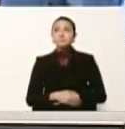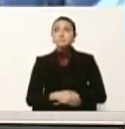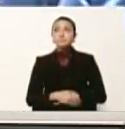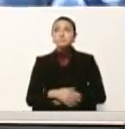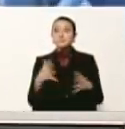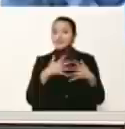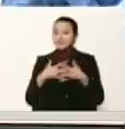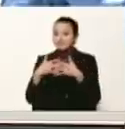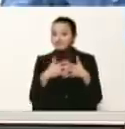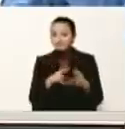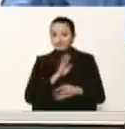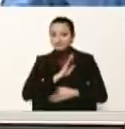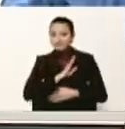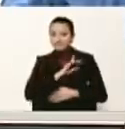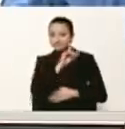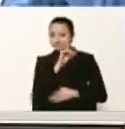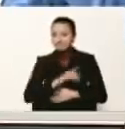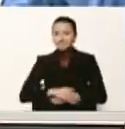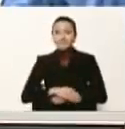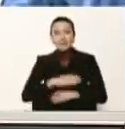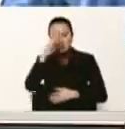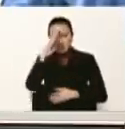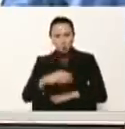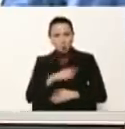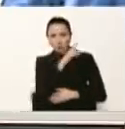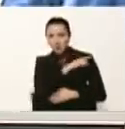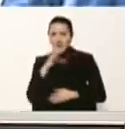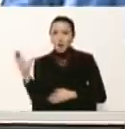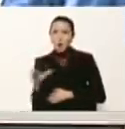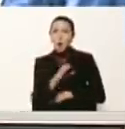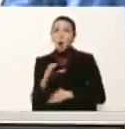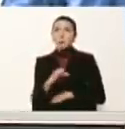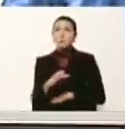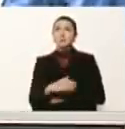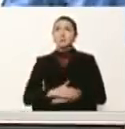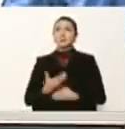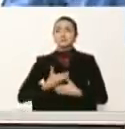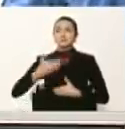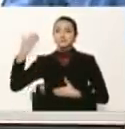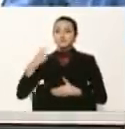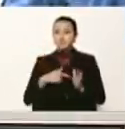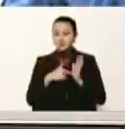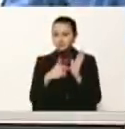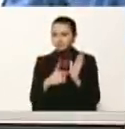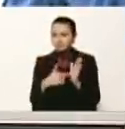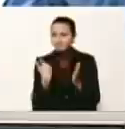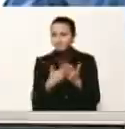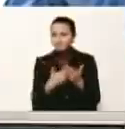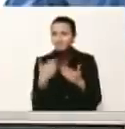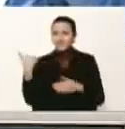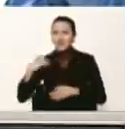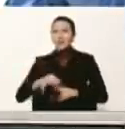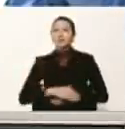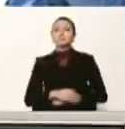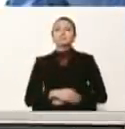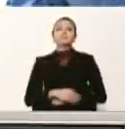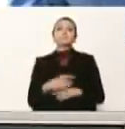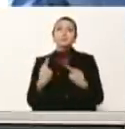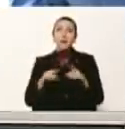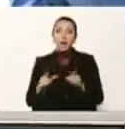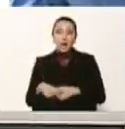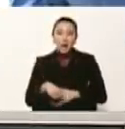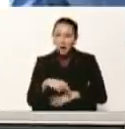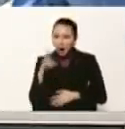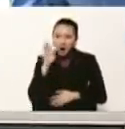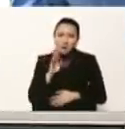estadounidense de las Fuerzas Armadas colombianas. Ahí están las evidencias. No como los falsos positivos que montan